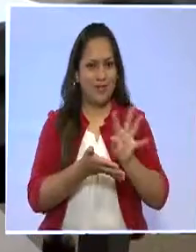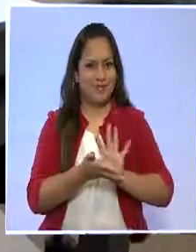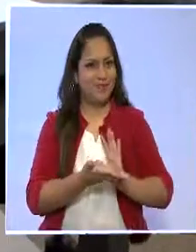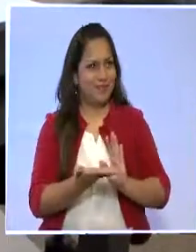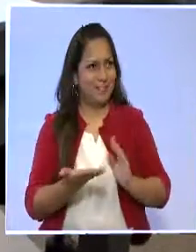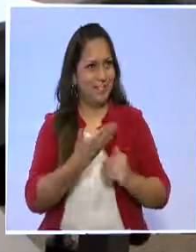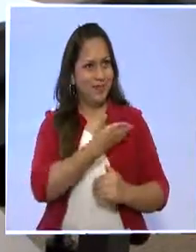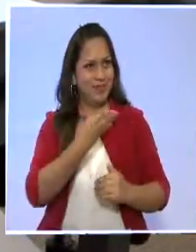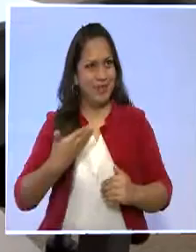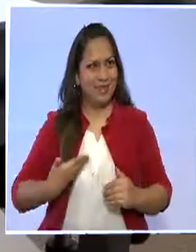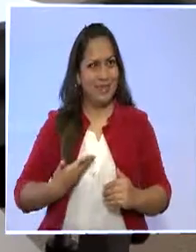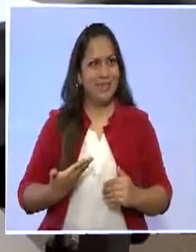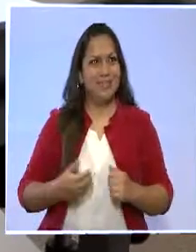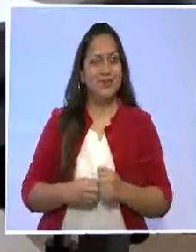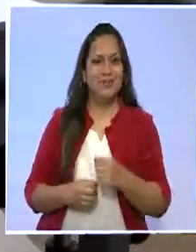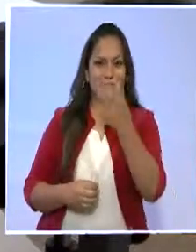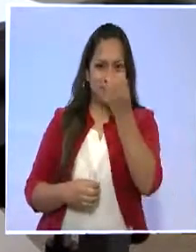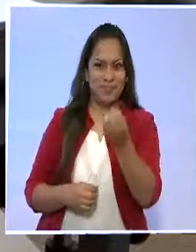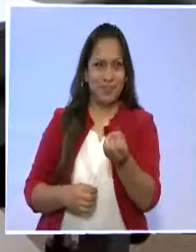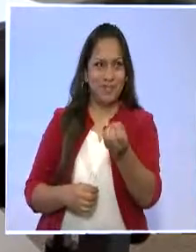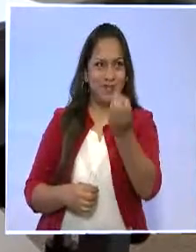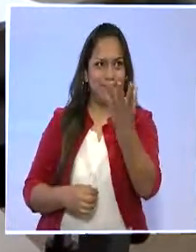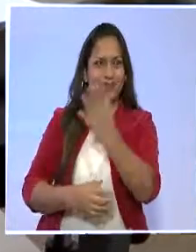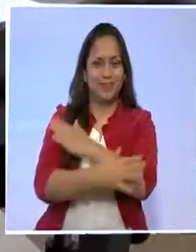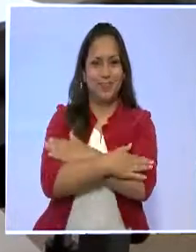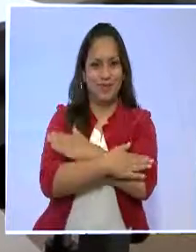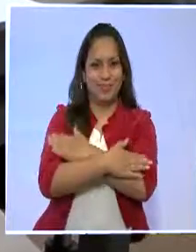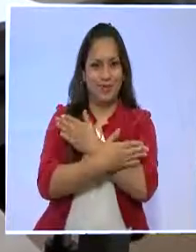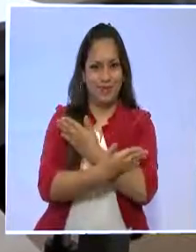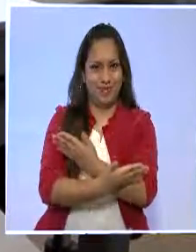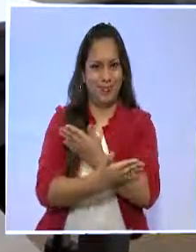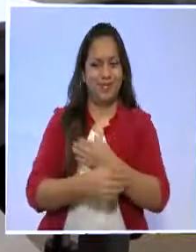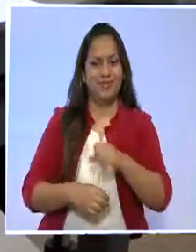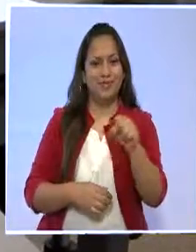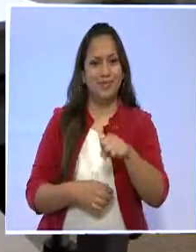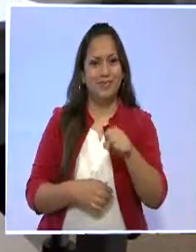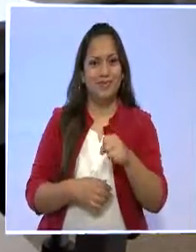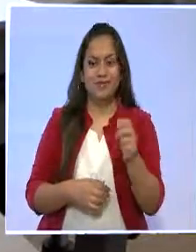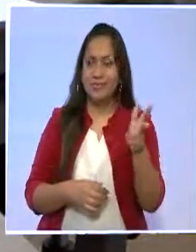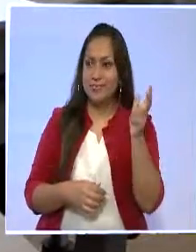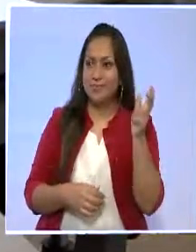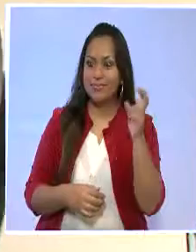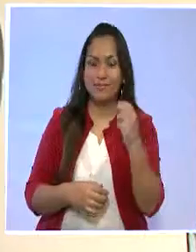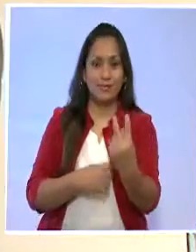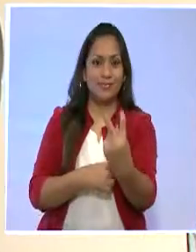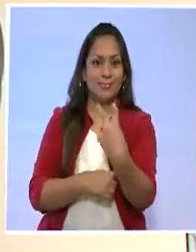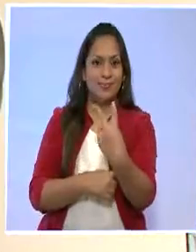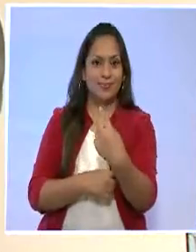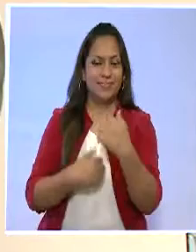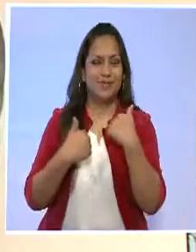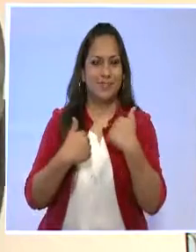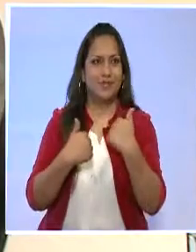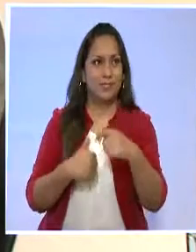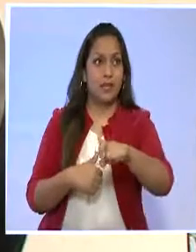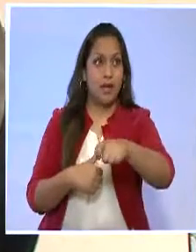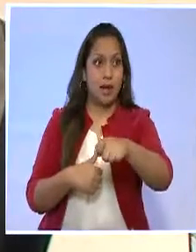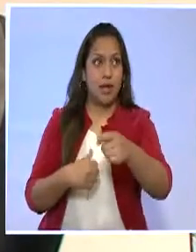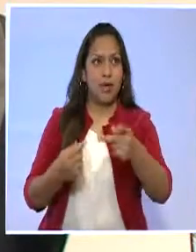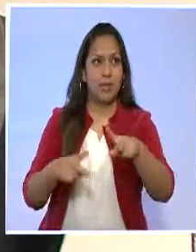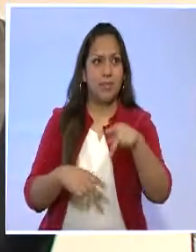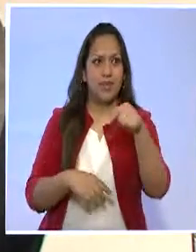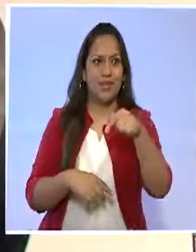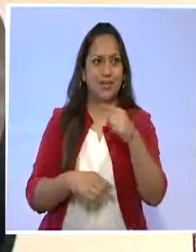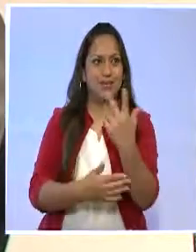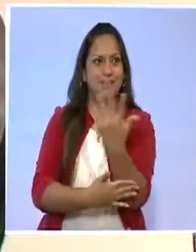buenos días muy buenos días ramón césar un saludo muy especial a todos nuestros radioescuchas y televidentes a través de la radio y la televisión de la